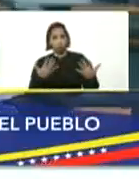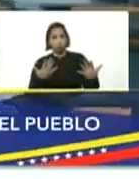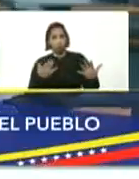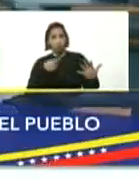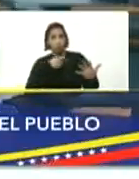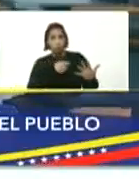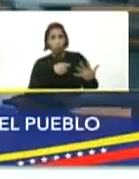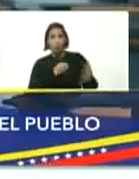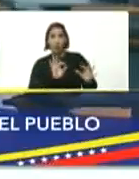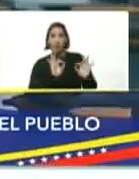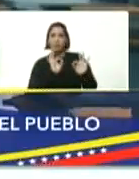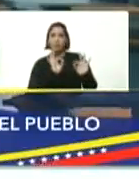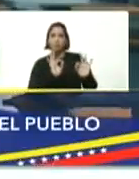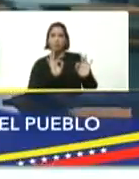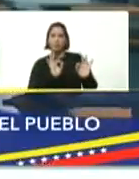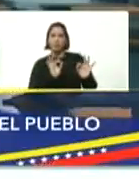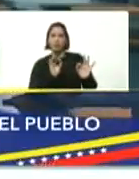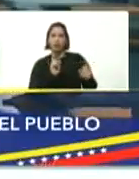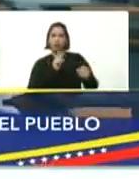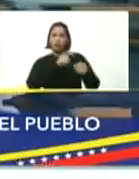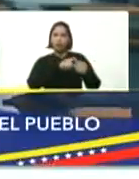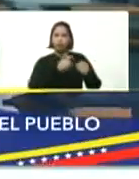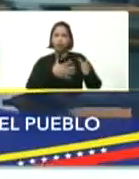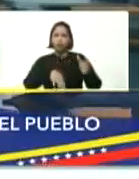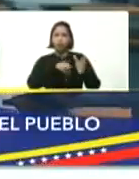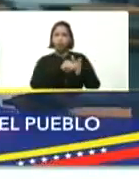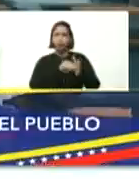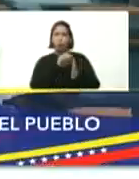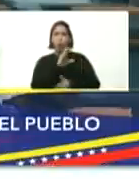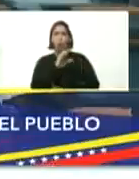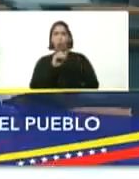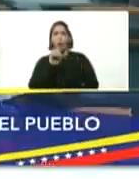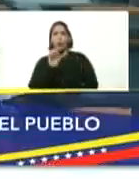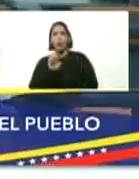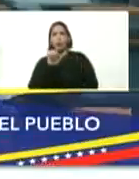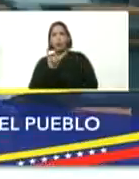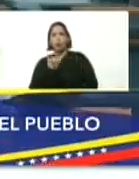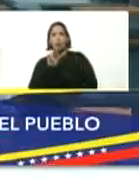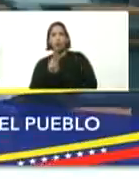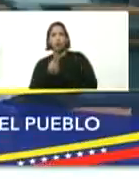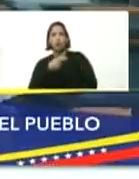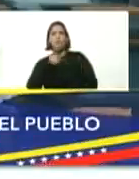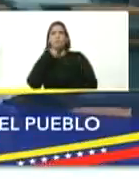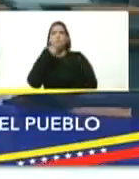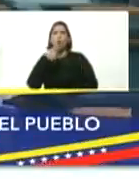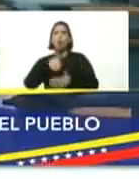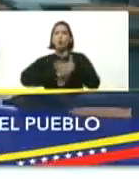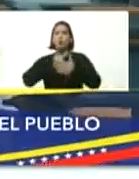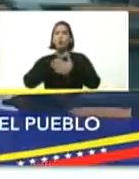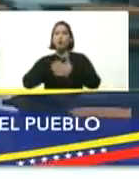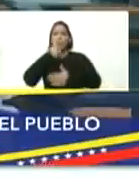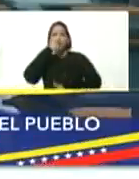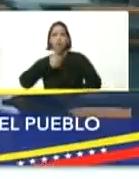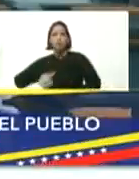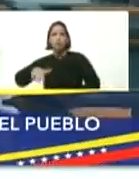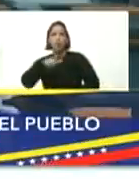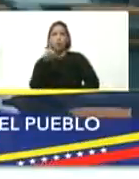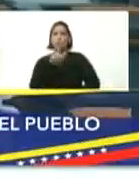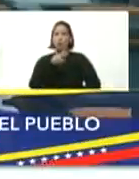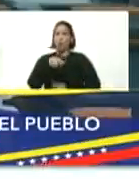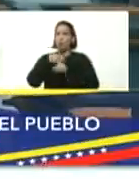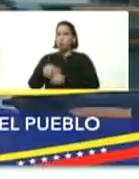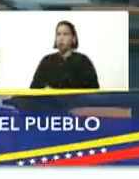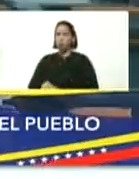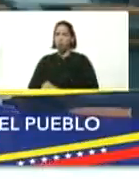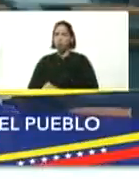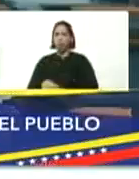edición especial que forma parte del relanzamiento de la revista Coeyú, voz de la lucha de los pueblos indoblegables al